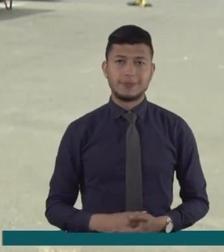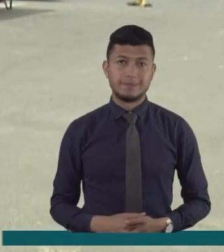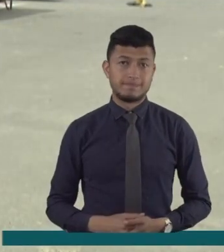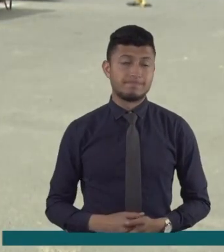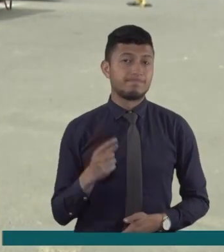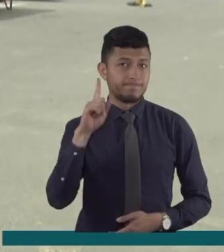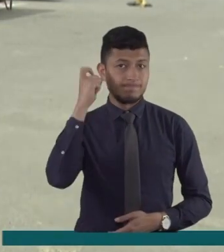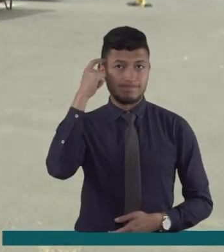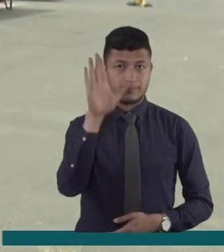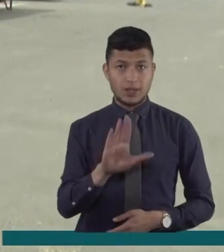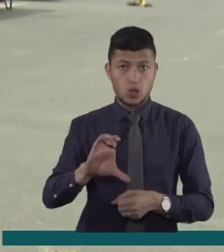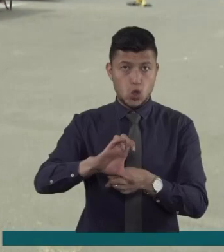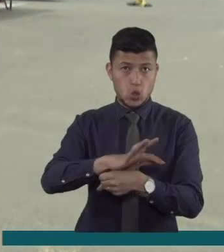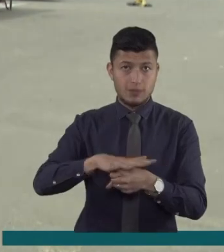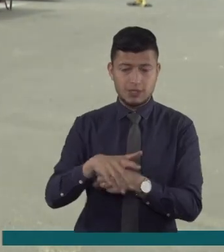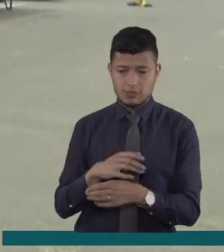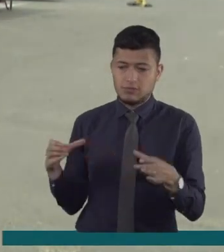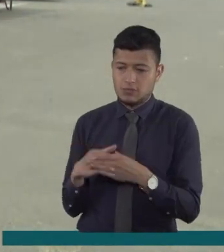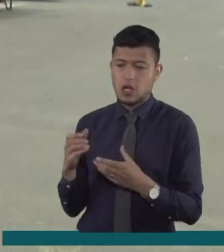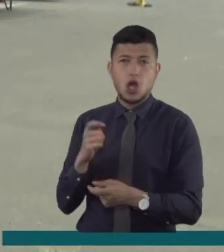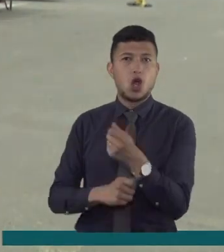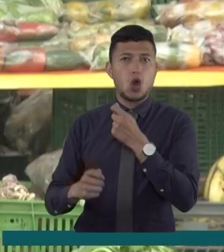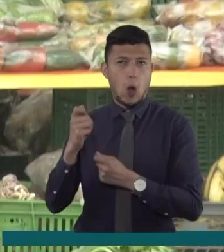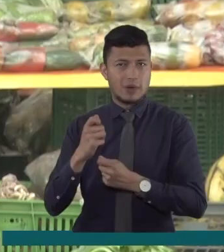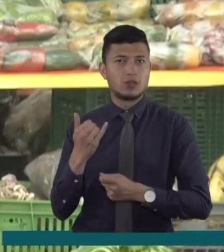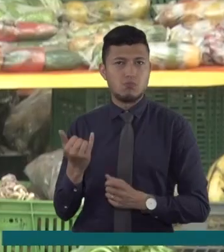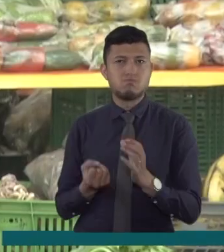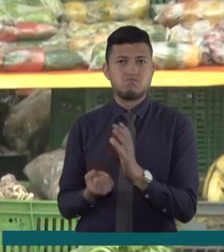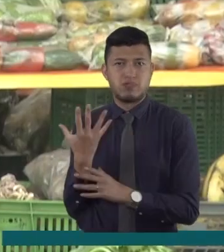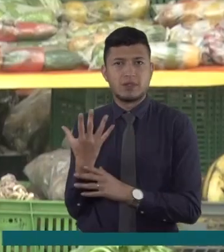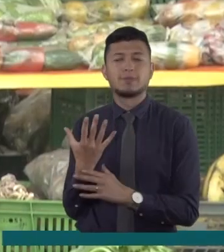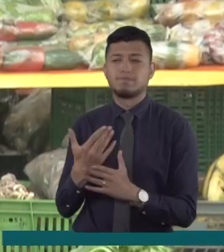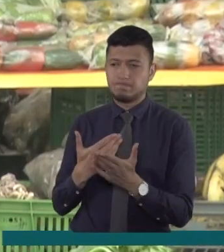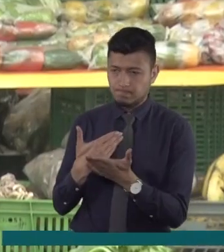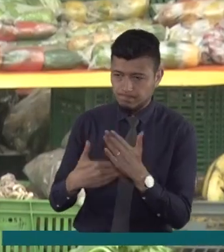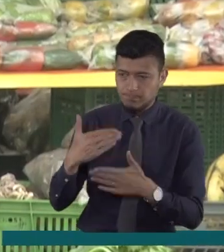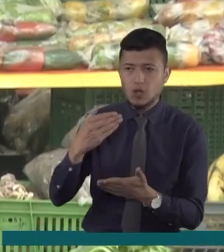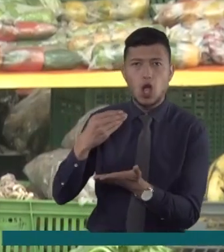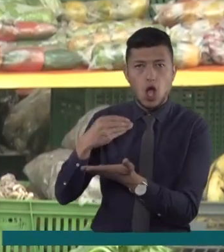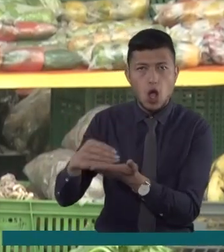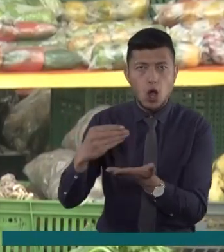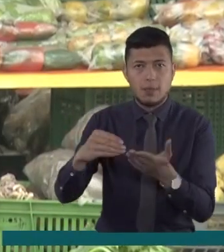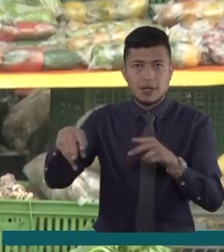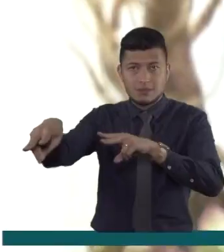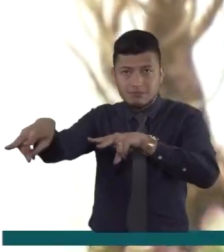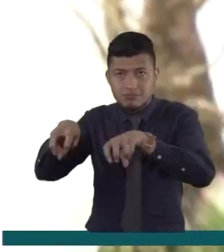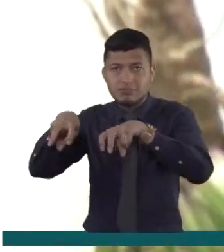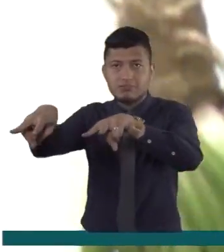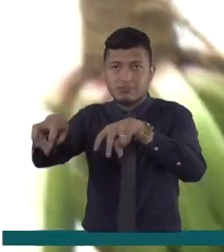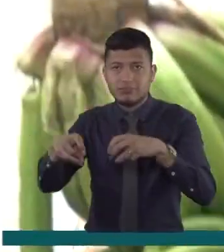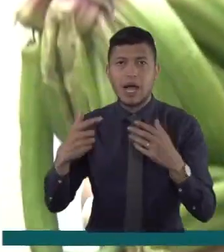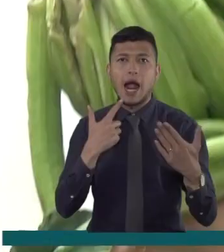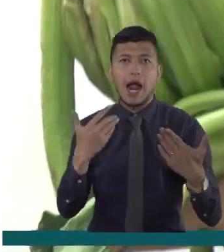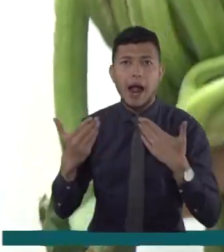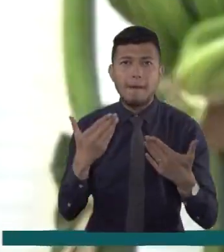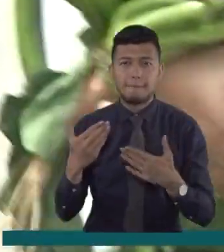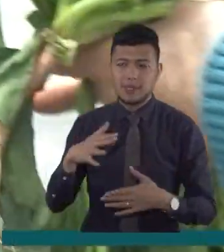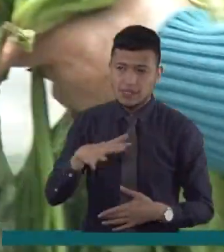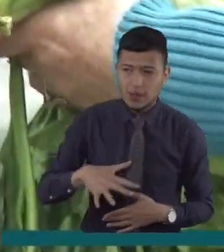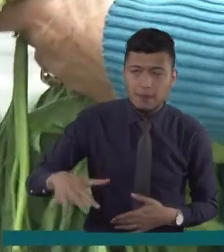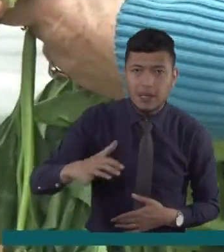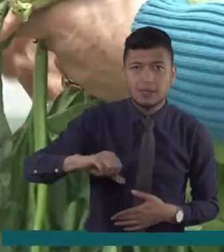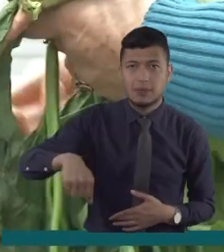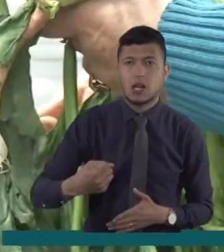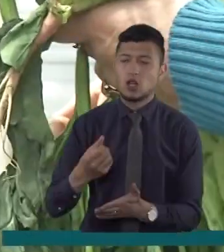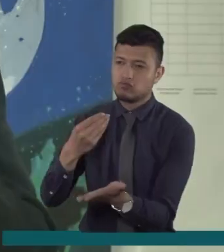la gobernación de cundinamarca por medio de la agencia de comercialización comprará directamente las cosechas a los campesinos para que lleguen a